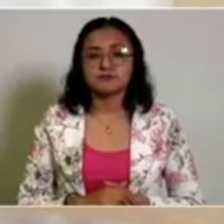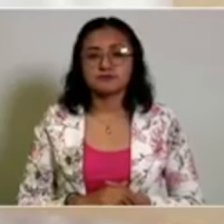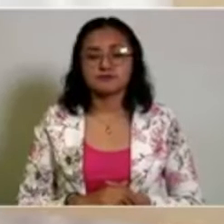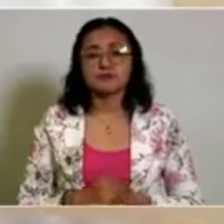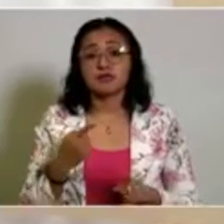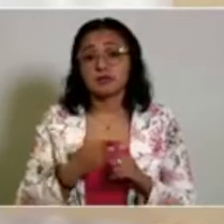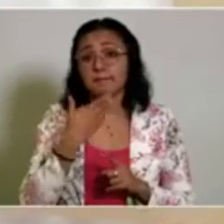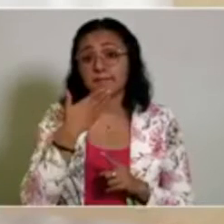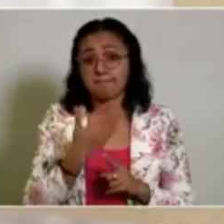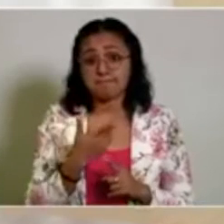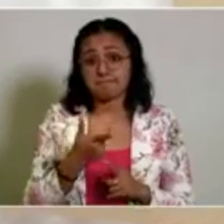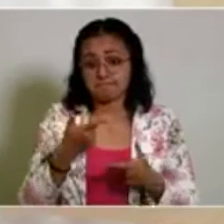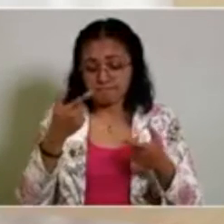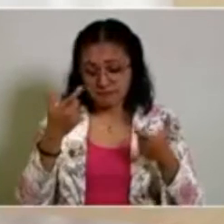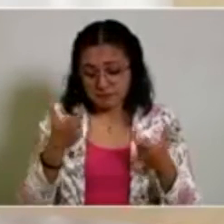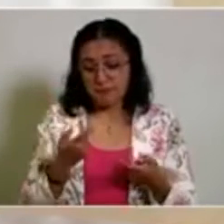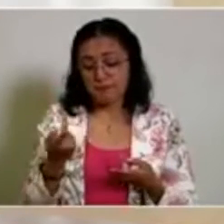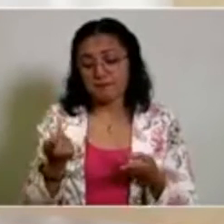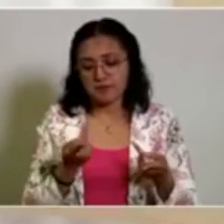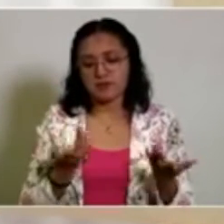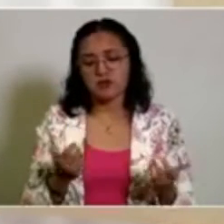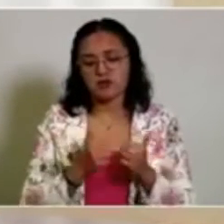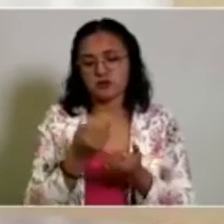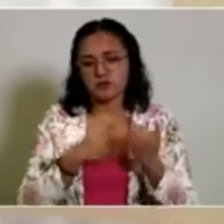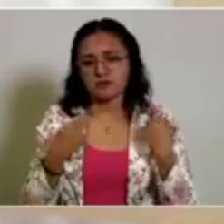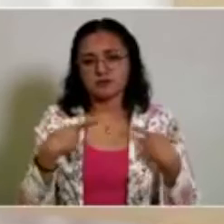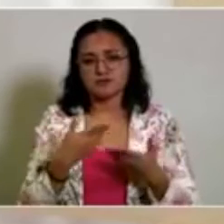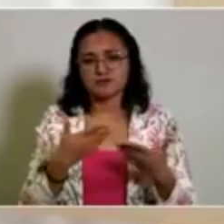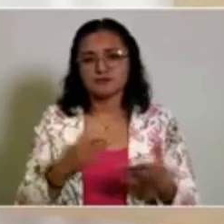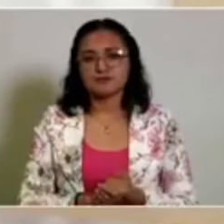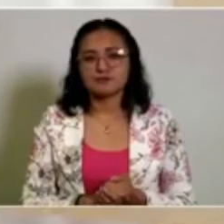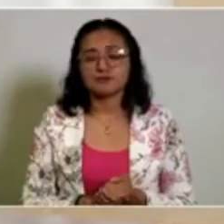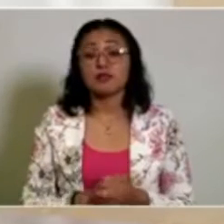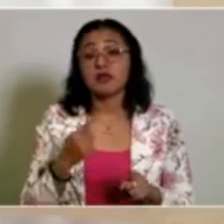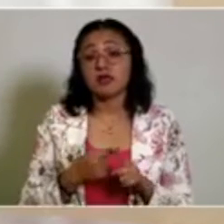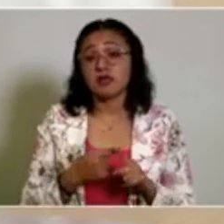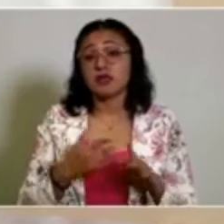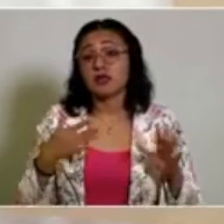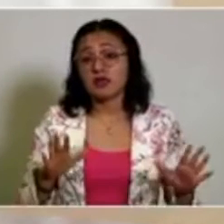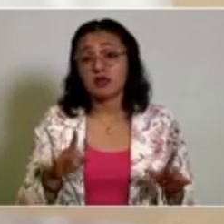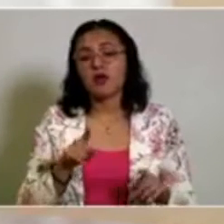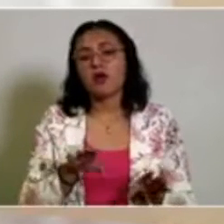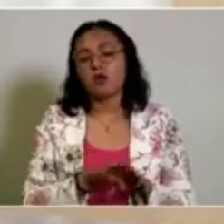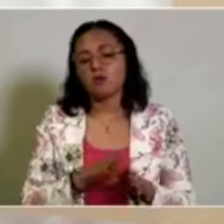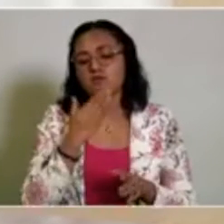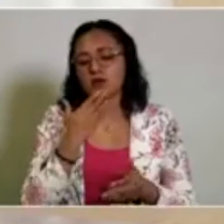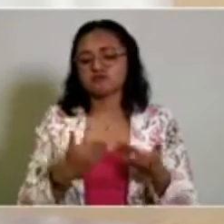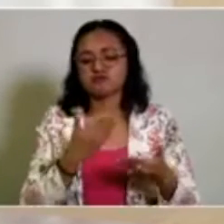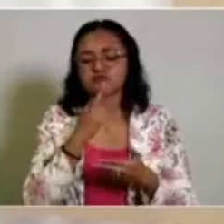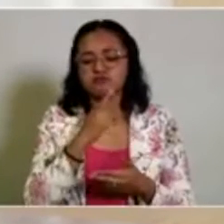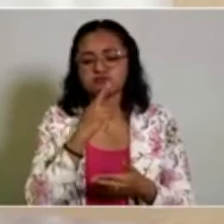quienes te envían calificados con la sociedad y han entregado buenas cuentas